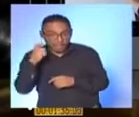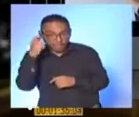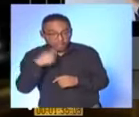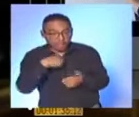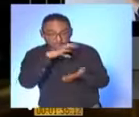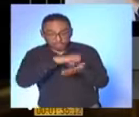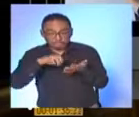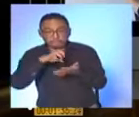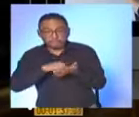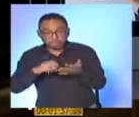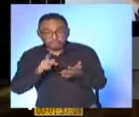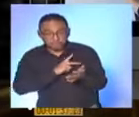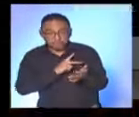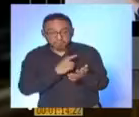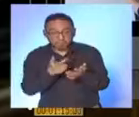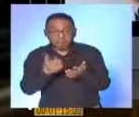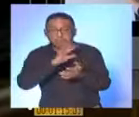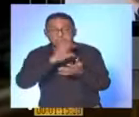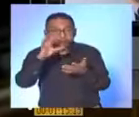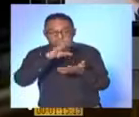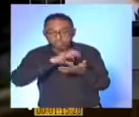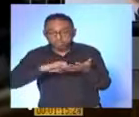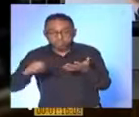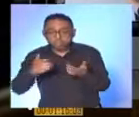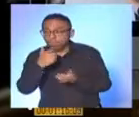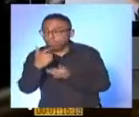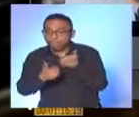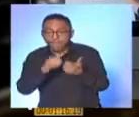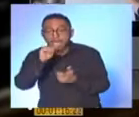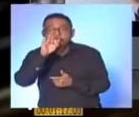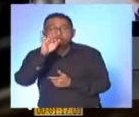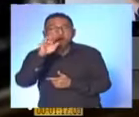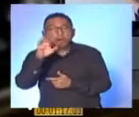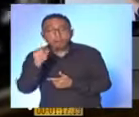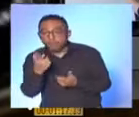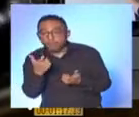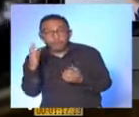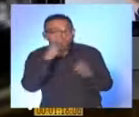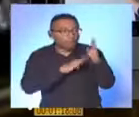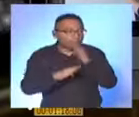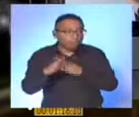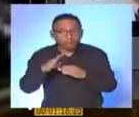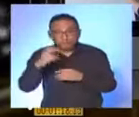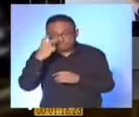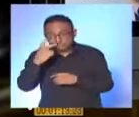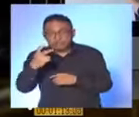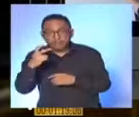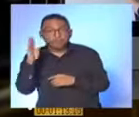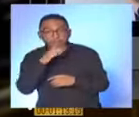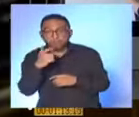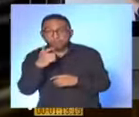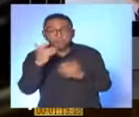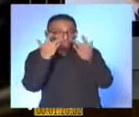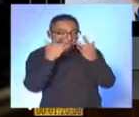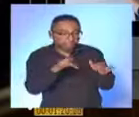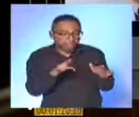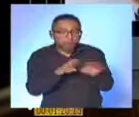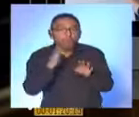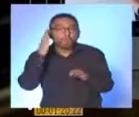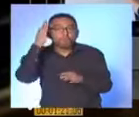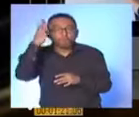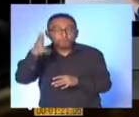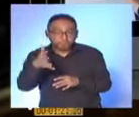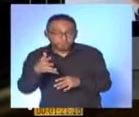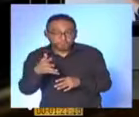cuenta individual, agotarían por completo la liquidez de las Afores y verían seriamente afectado su retiro. Así las